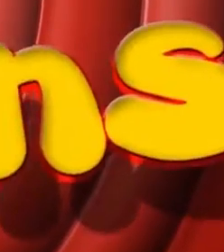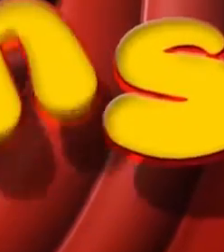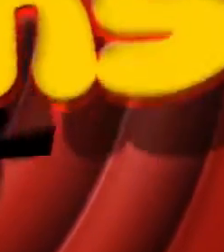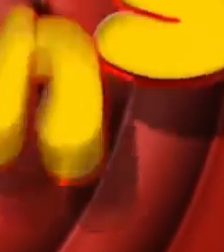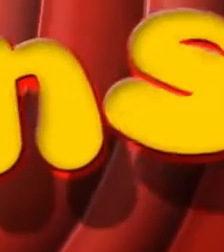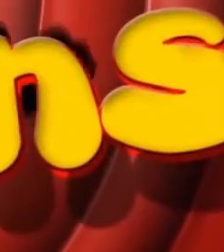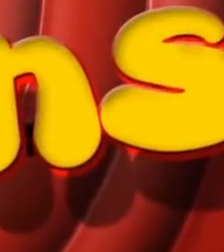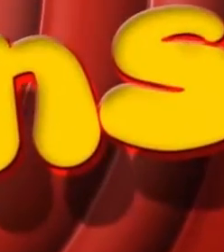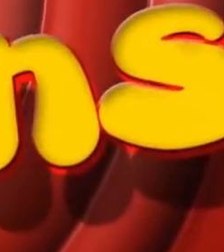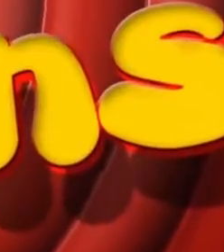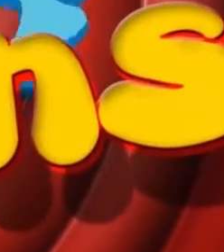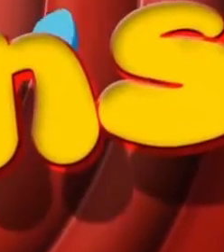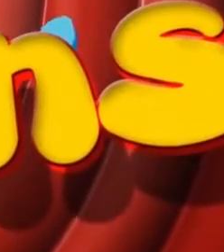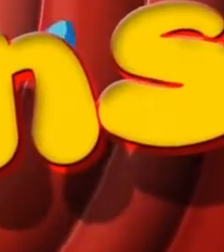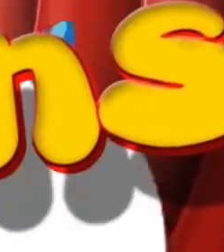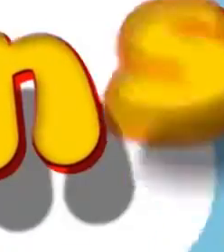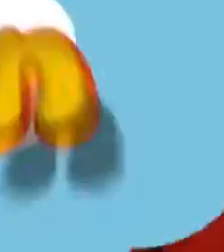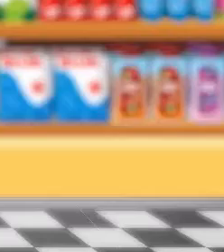y